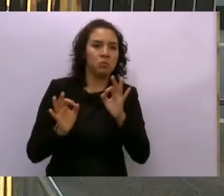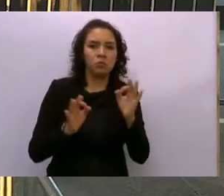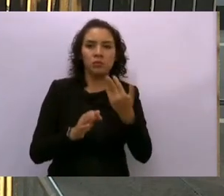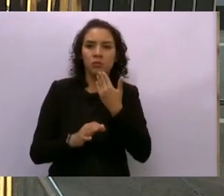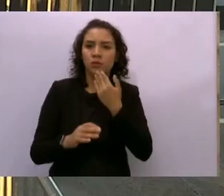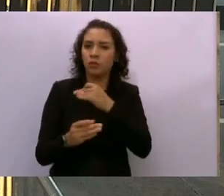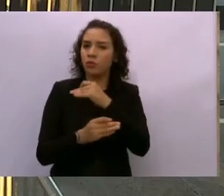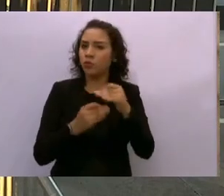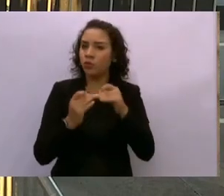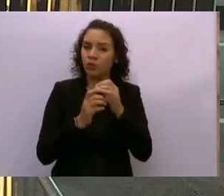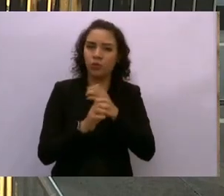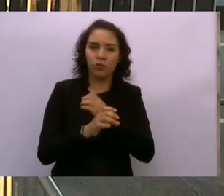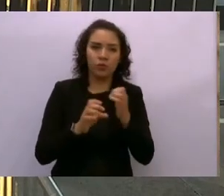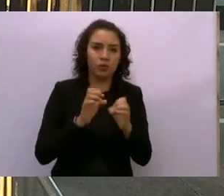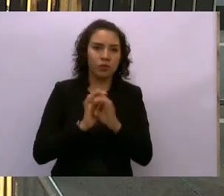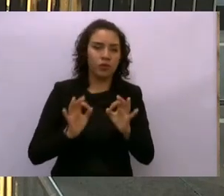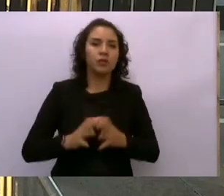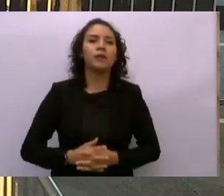estas necesidades.